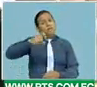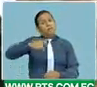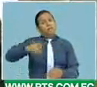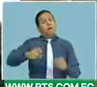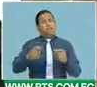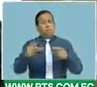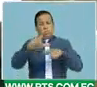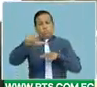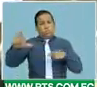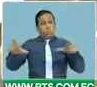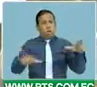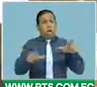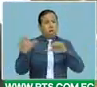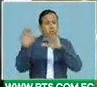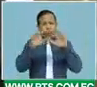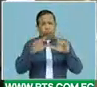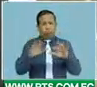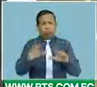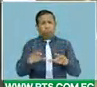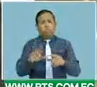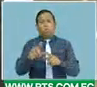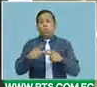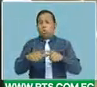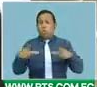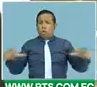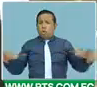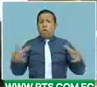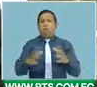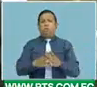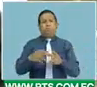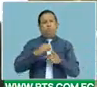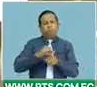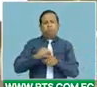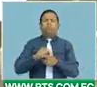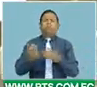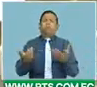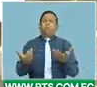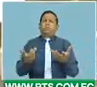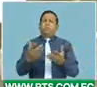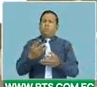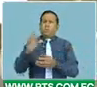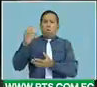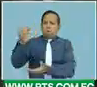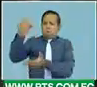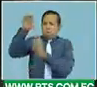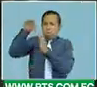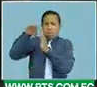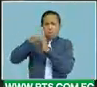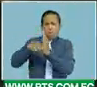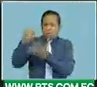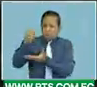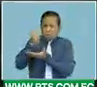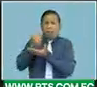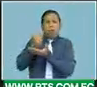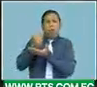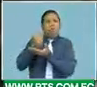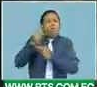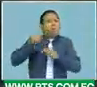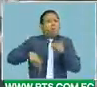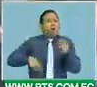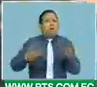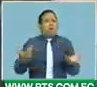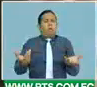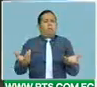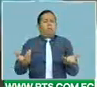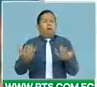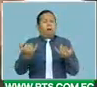necesitan espacios donde puedan desarrollar sus actividades prácticas. Todo esto no se puede garantizar con el recorte. Desde ya, buscan medidas